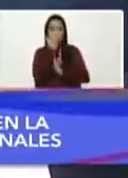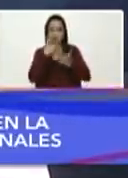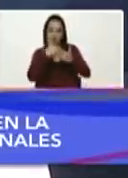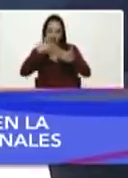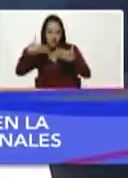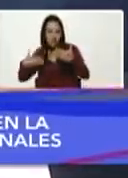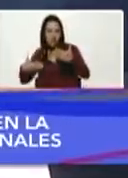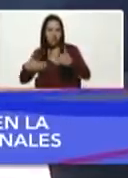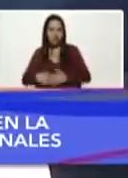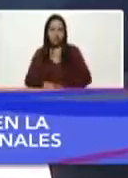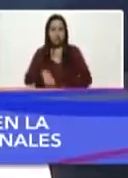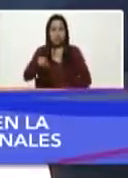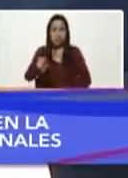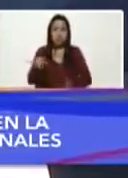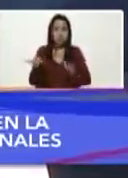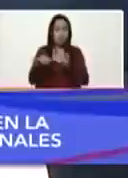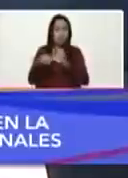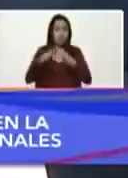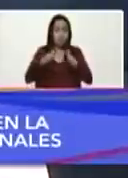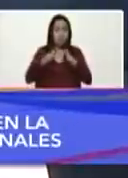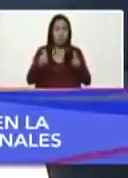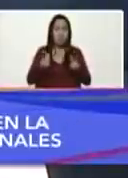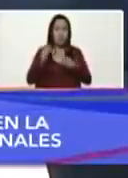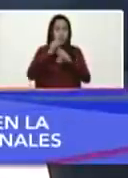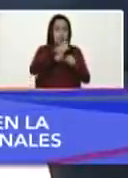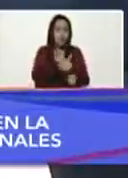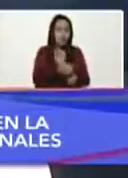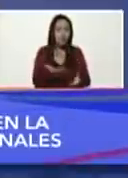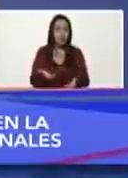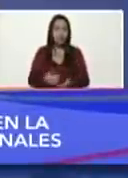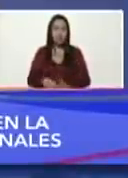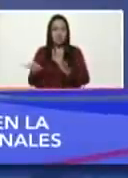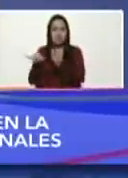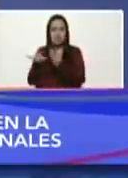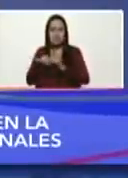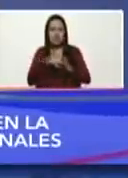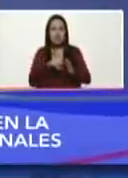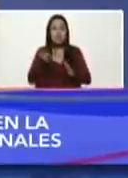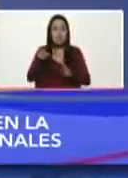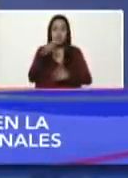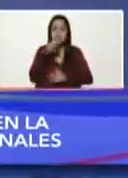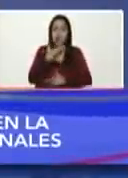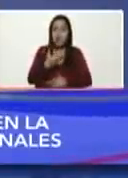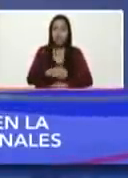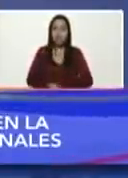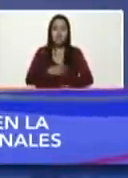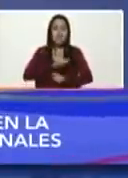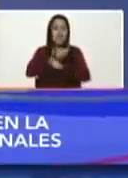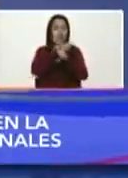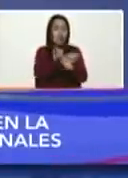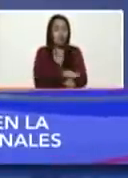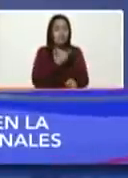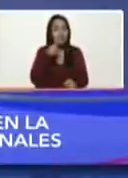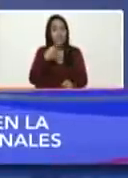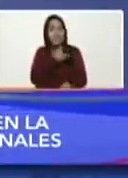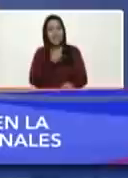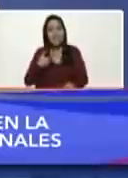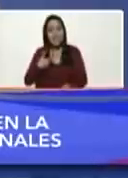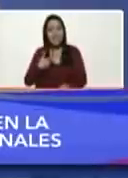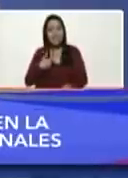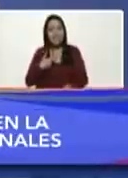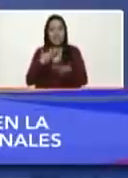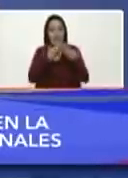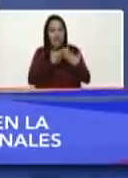Así que tú eres vecina en La Pastora, Keila. Eso es muy bueno porque ella se está graduando y me dijo que quiere estudiar